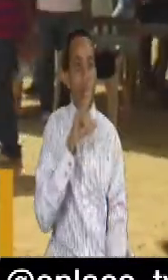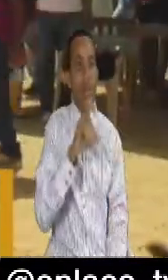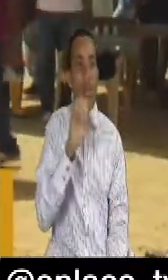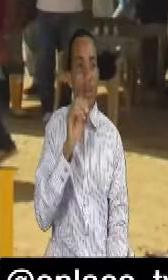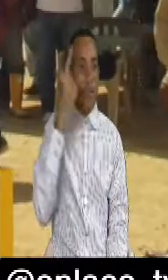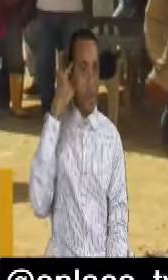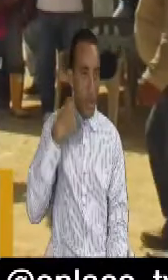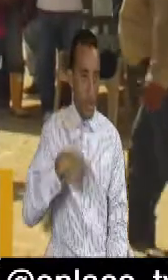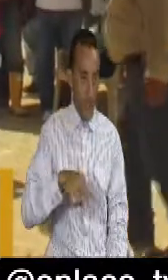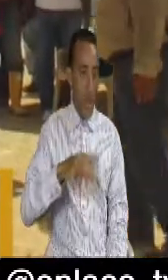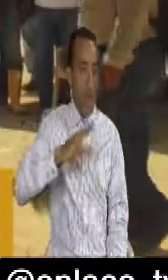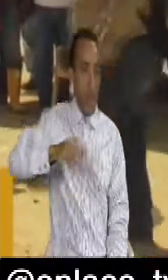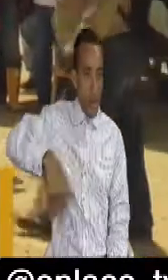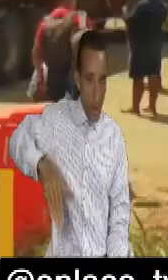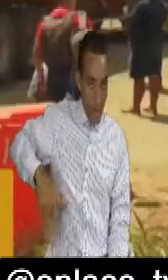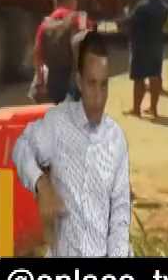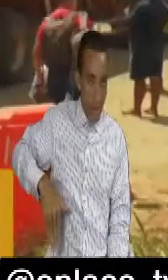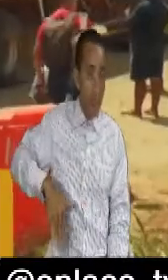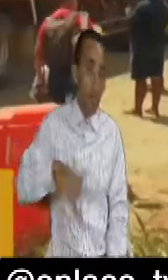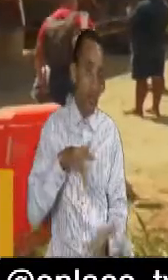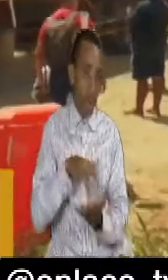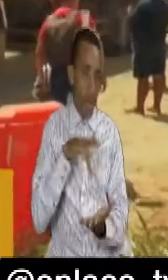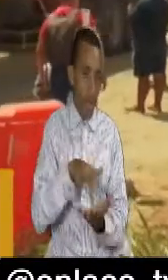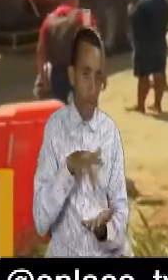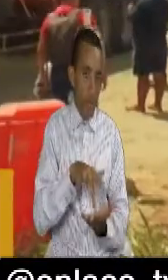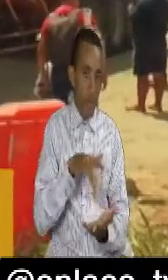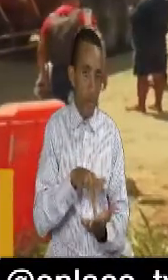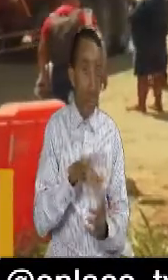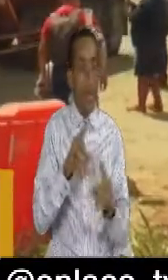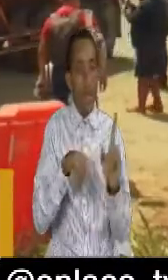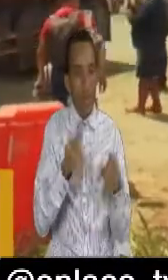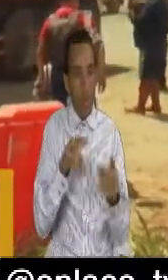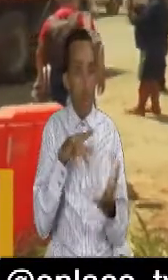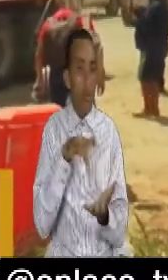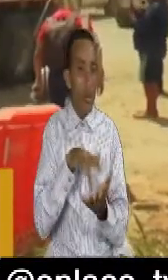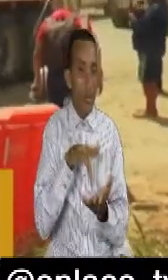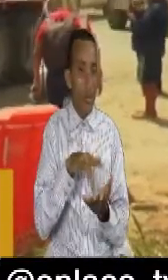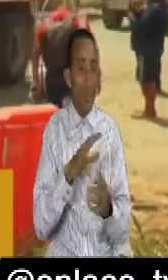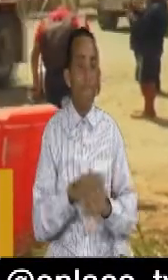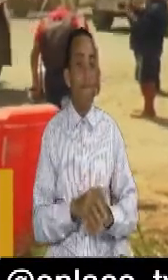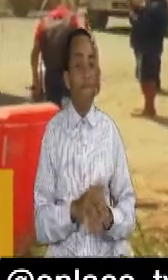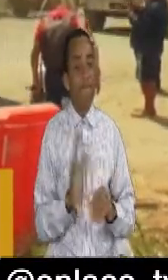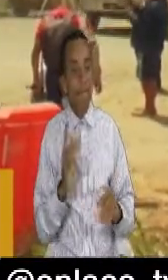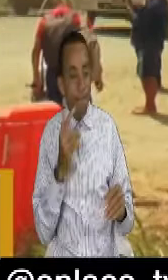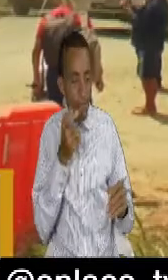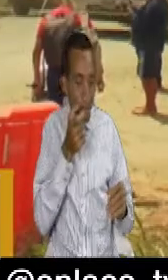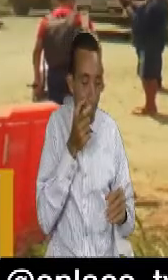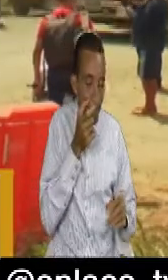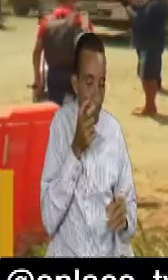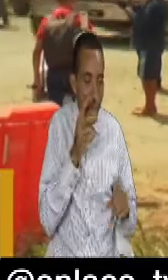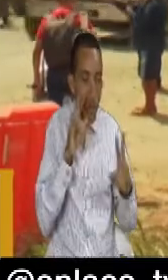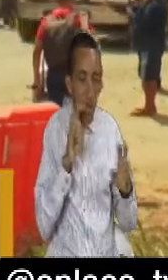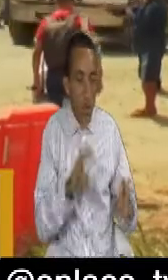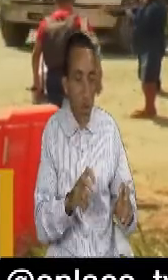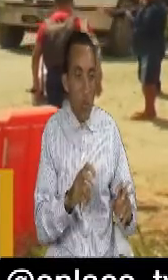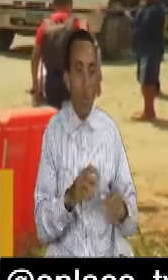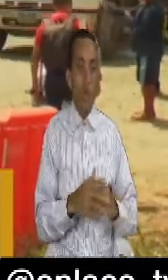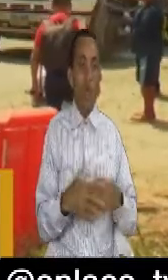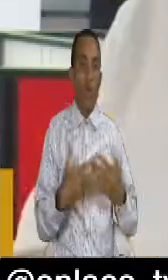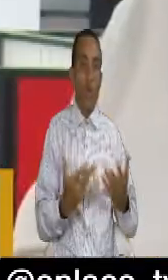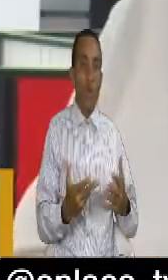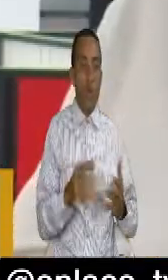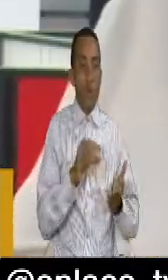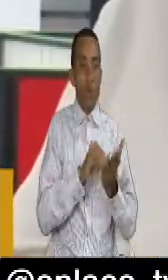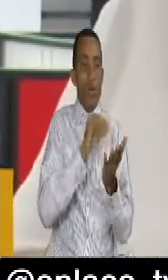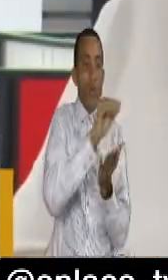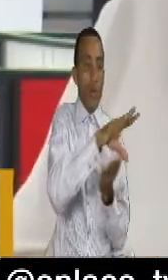retraso. Todavía quedan deudas pendientes y eso es lo que estamos revisando y verificando directamente con los proveedores,